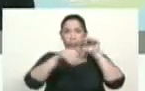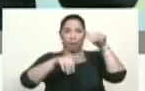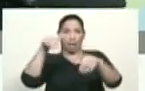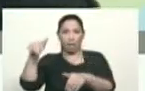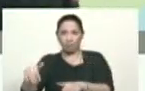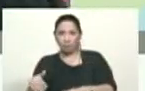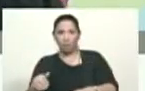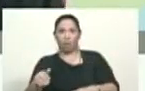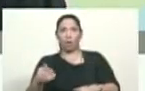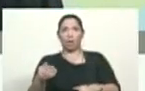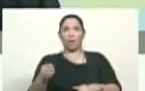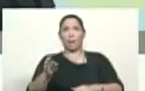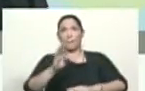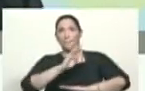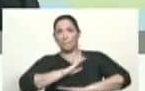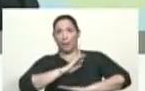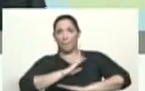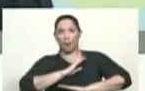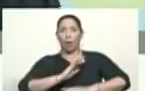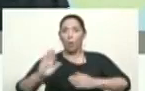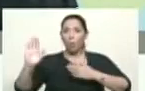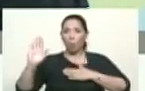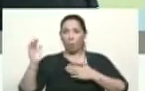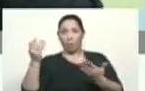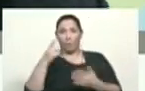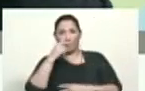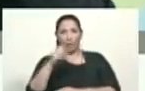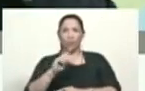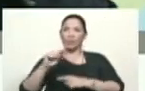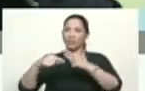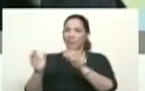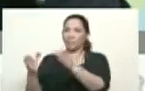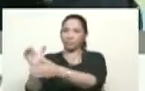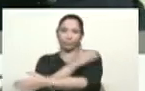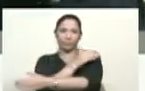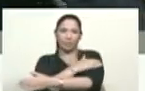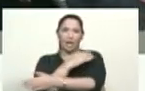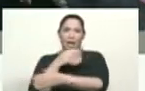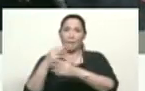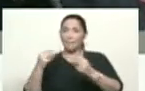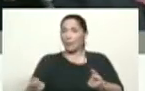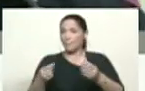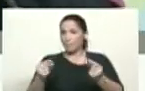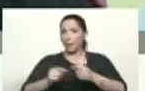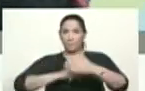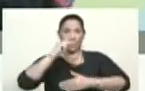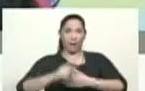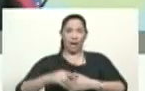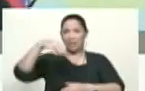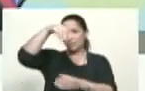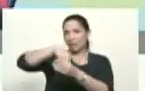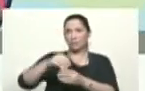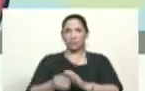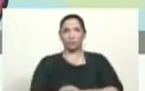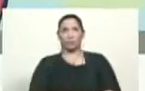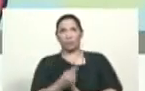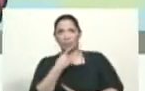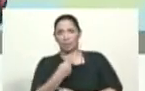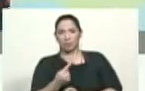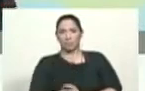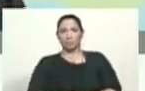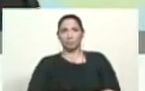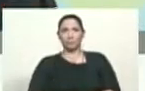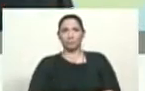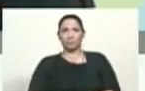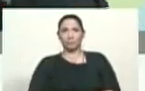toma de posesión, para ellos activar el plan de intervención. Como decía